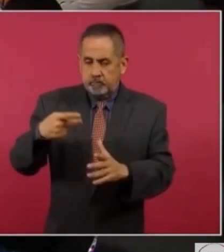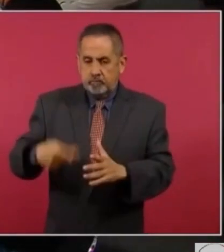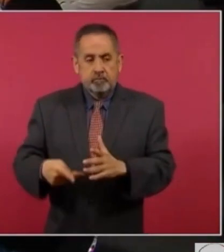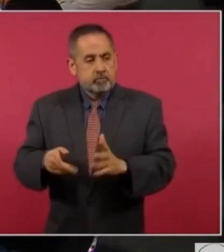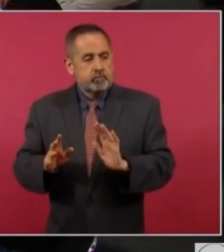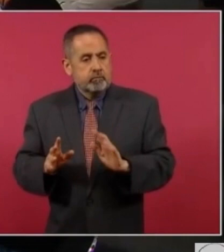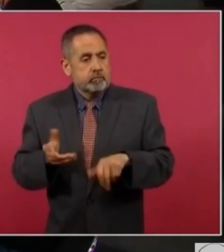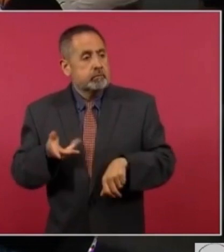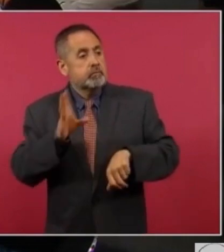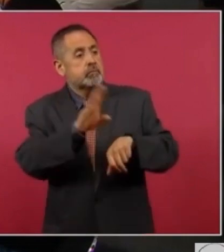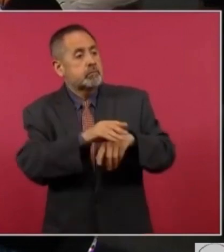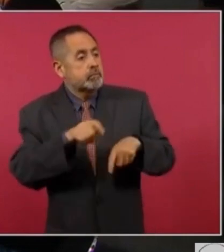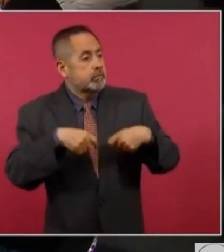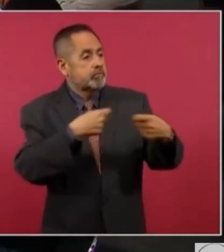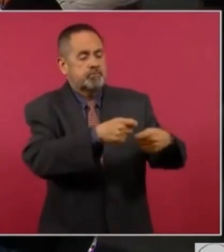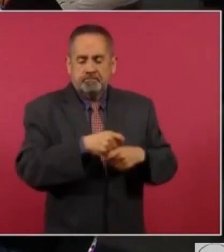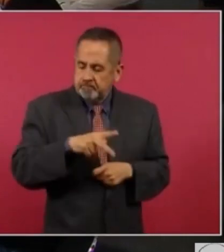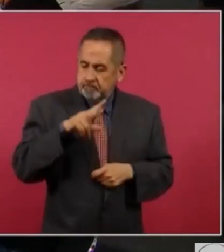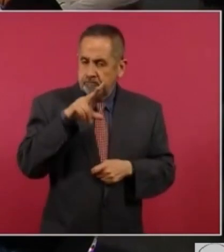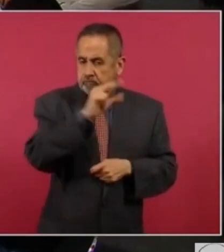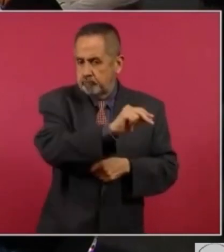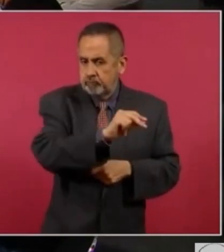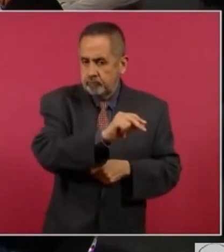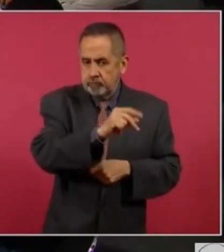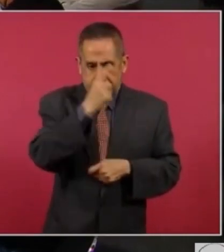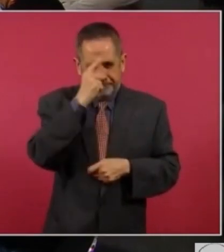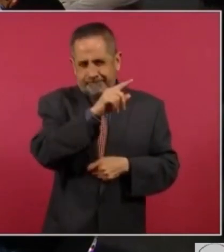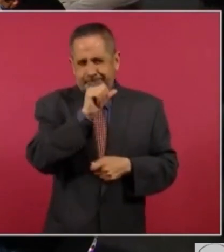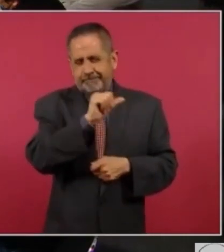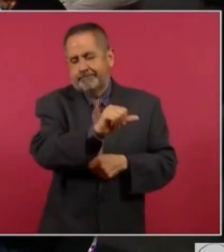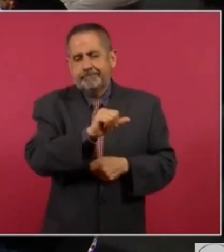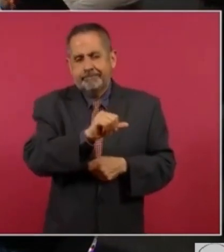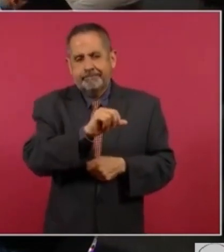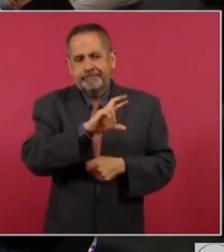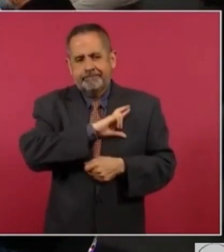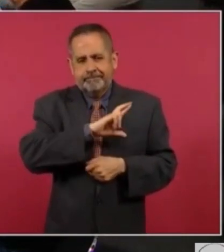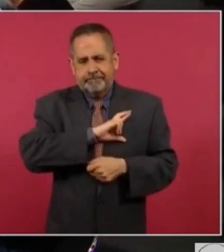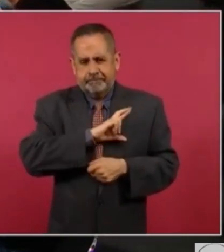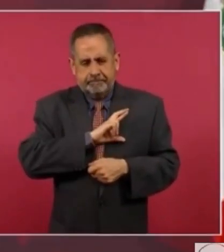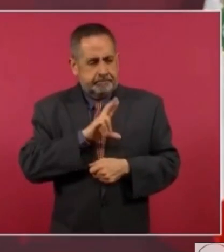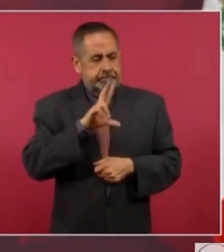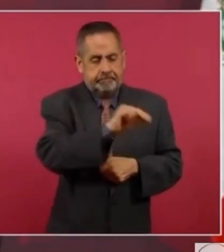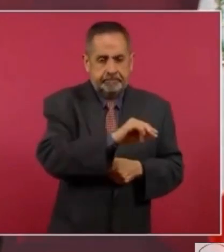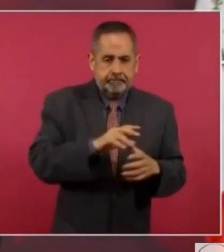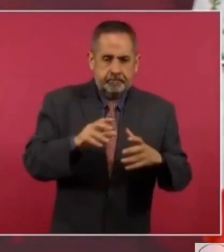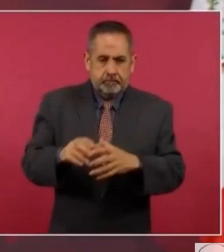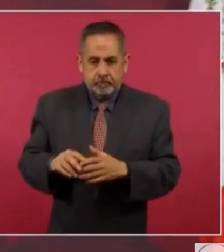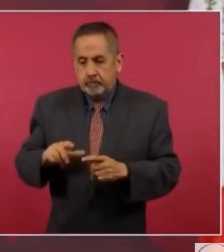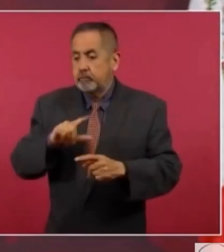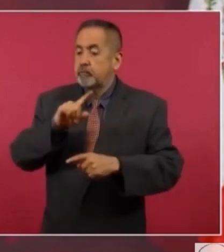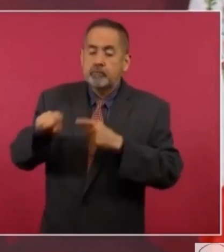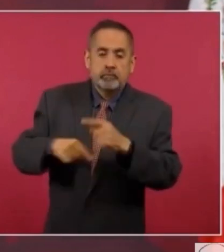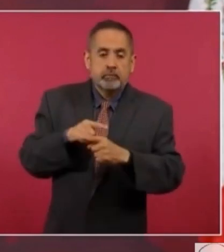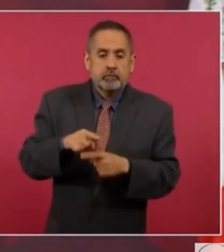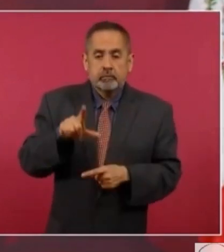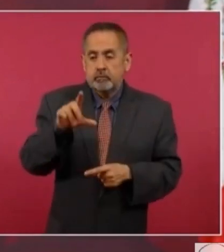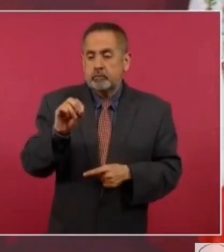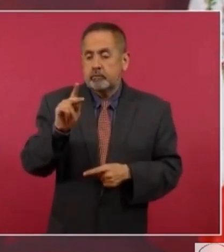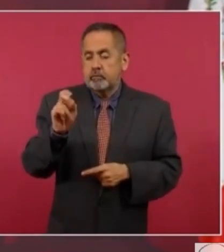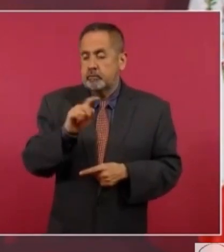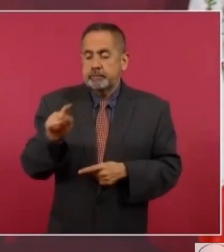concesiones a empresas particulares. Y luego López Mateos todavía